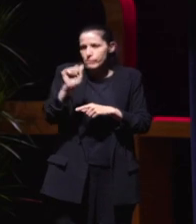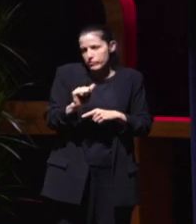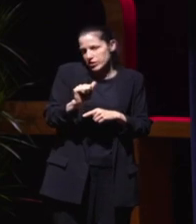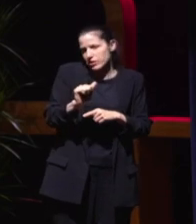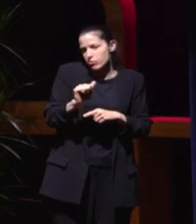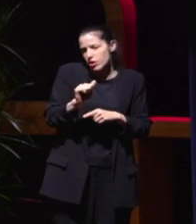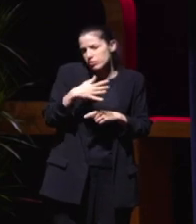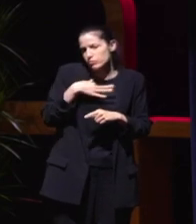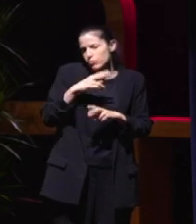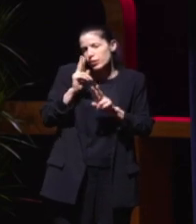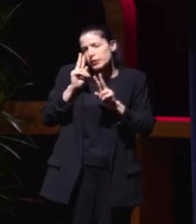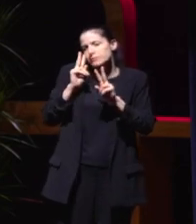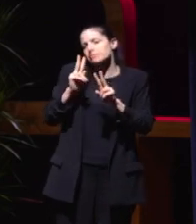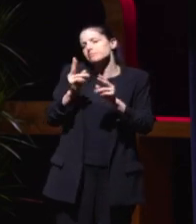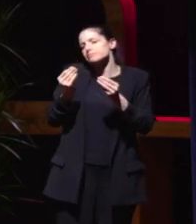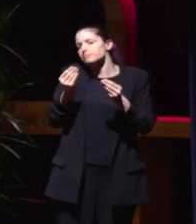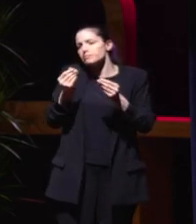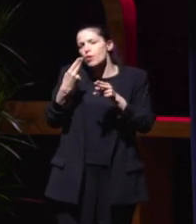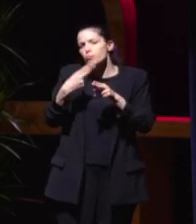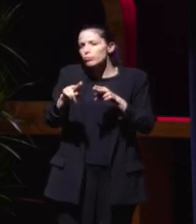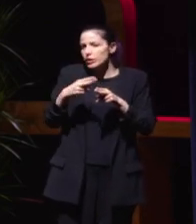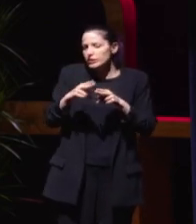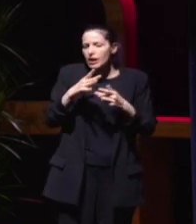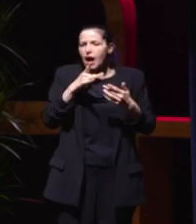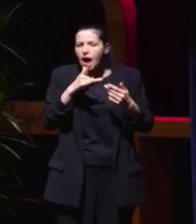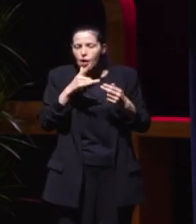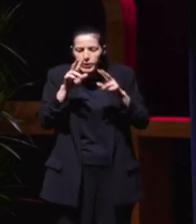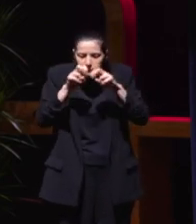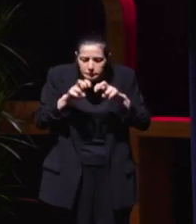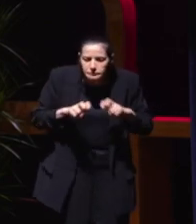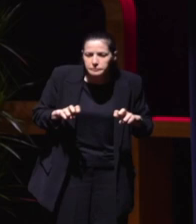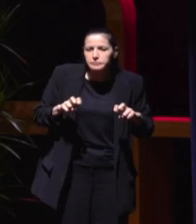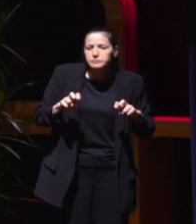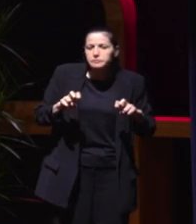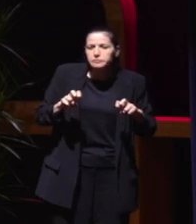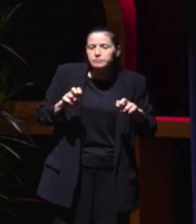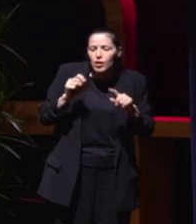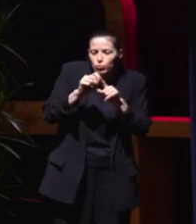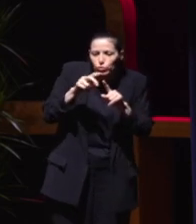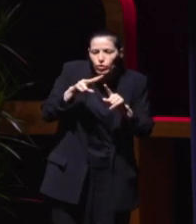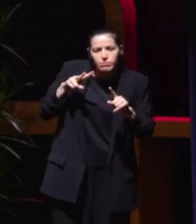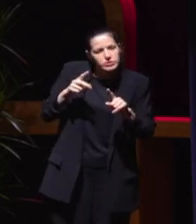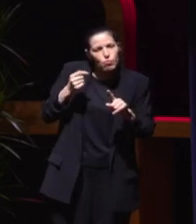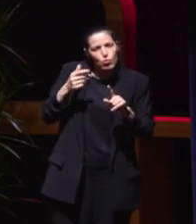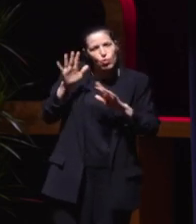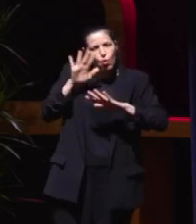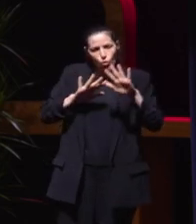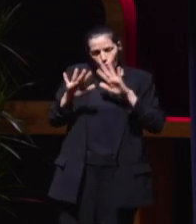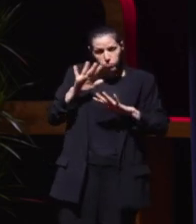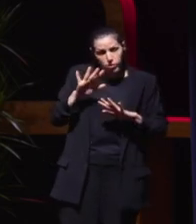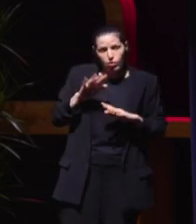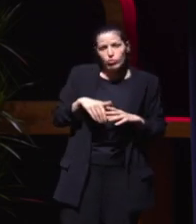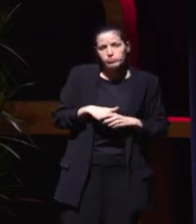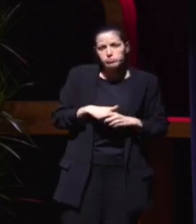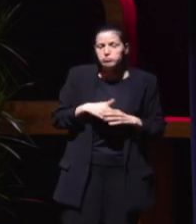nos hacen ahora analizarlas y verlas desde un punto de vista muy complejo Que es maravilloso voy